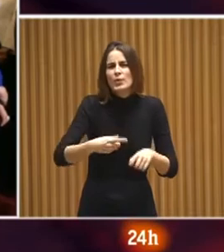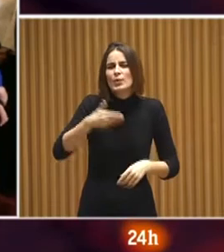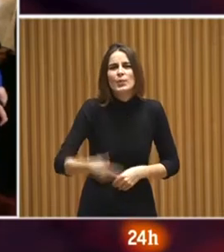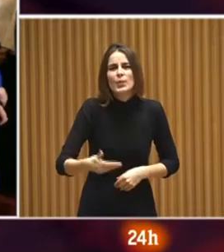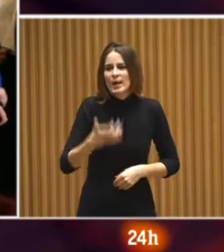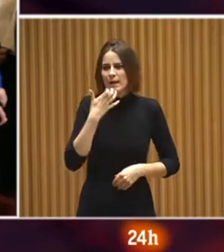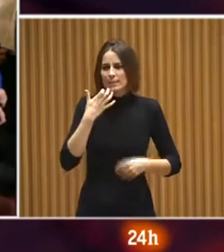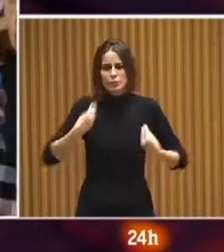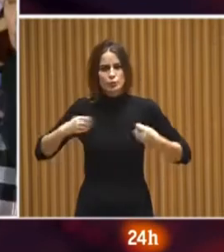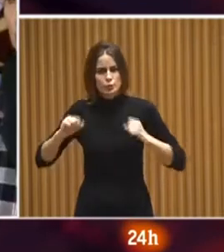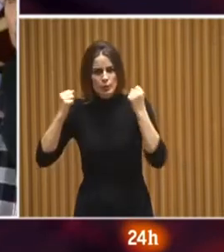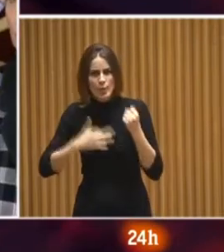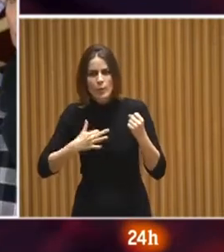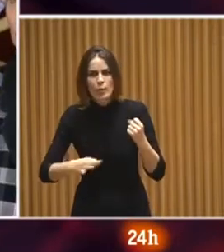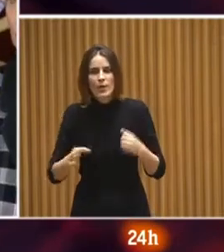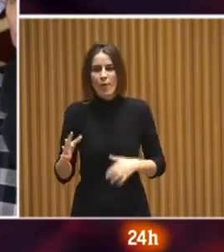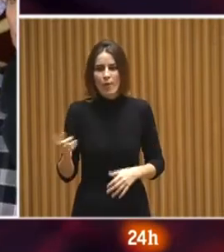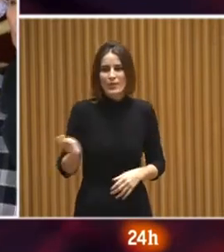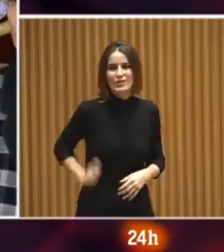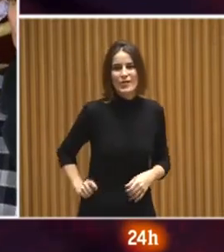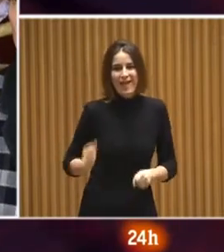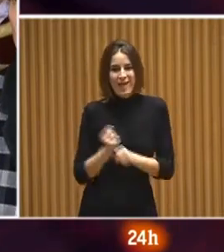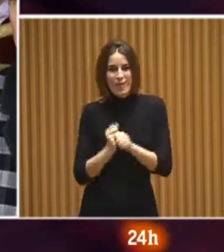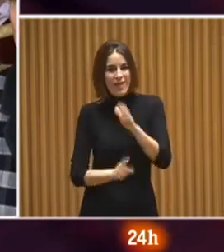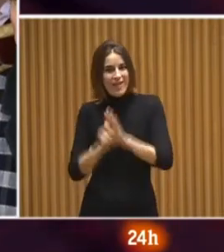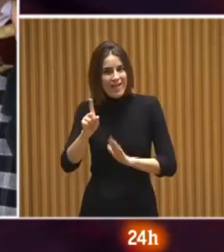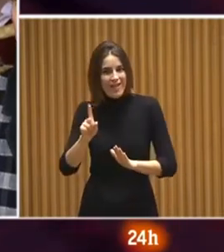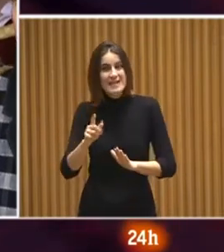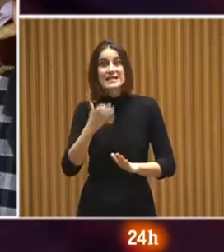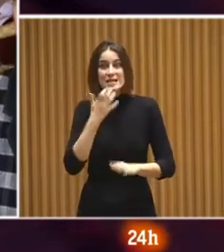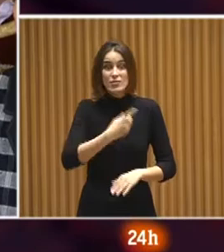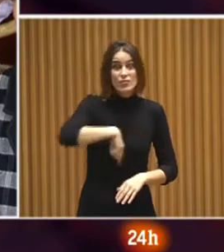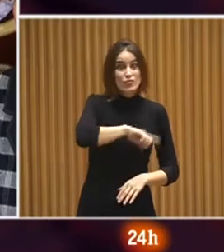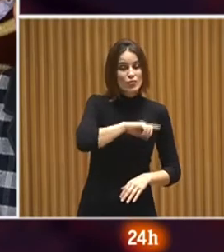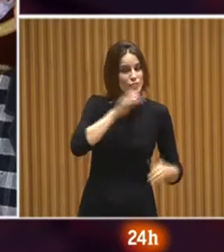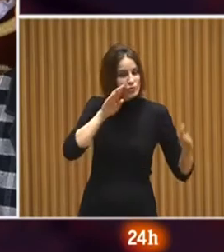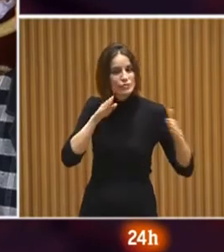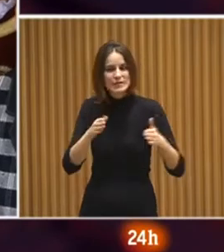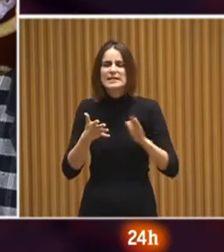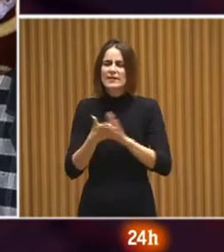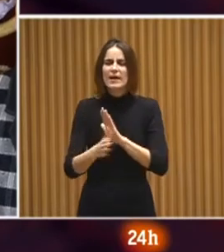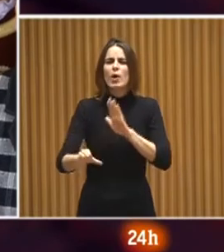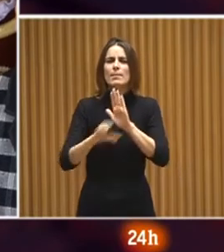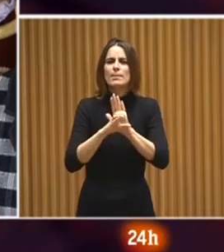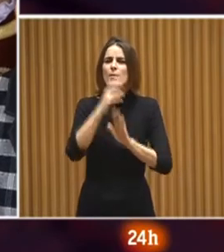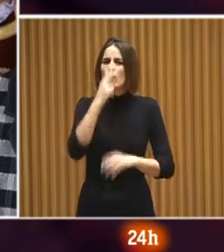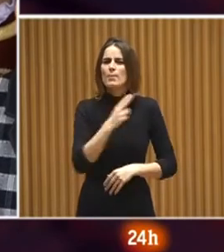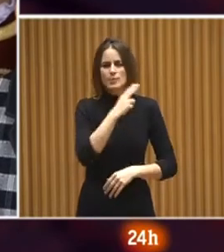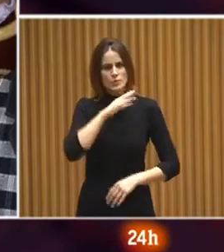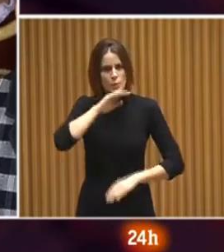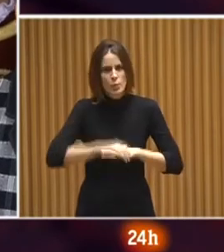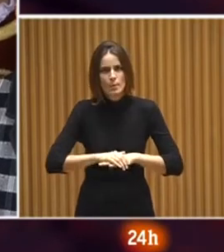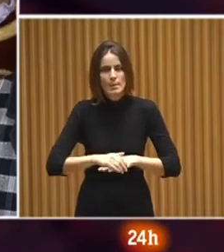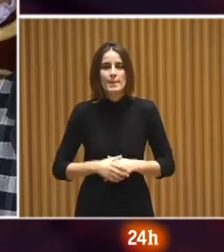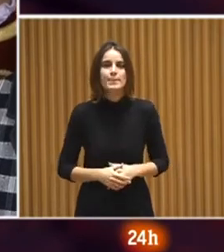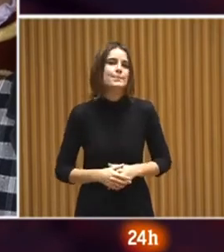profesional y laboral, cumplimos, por tanto, un compromiso constitucional. En beneficio de cada una de las personas